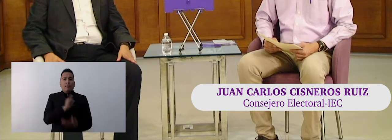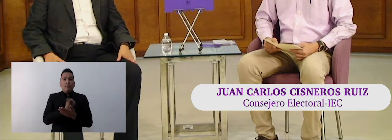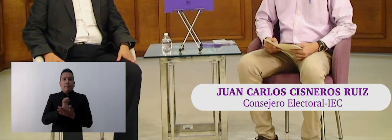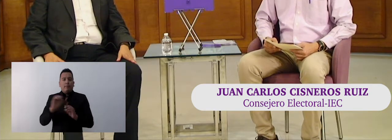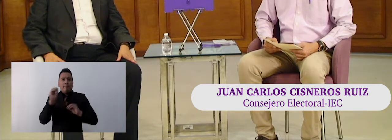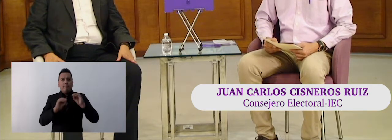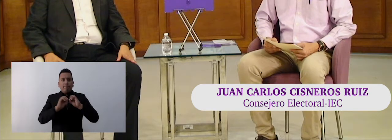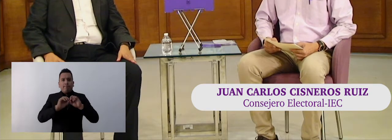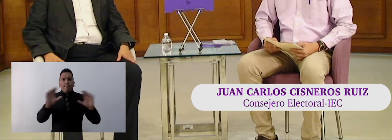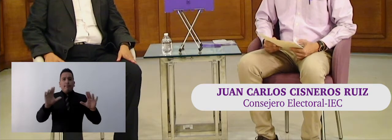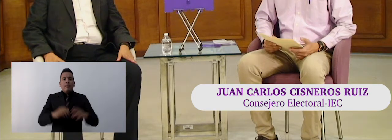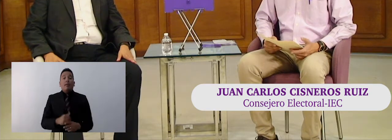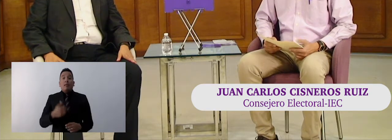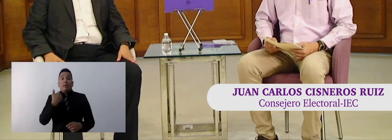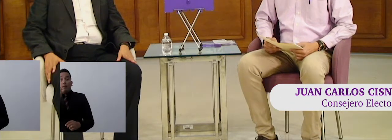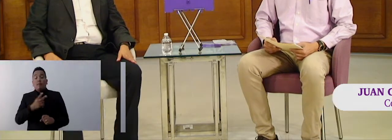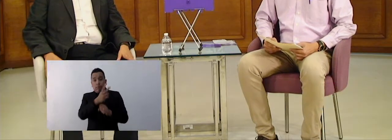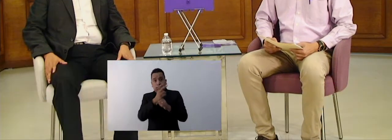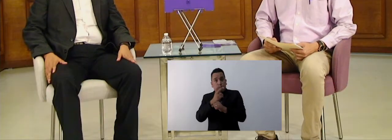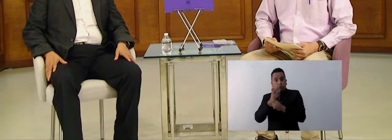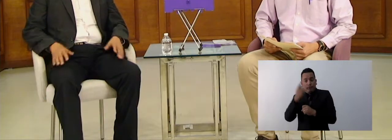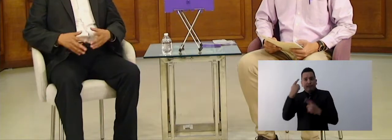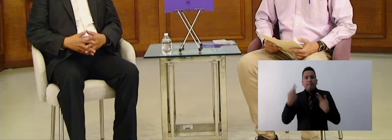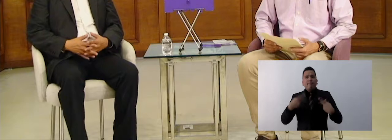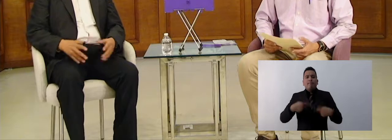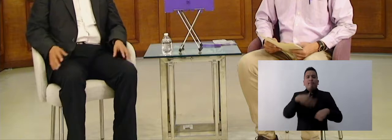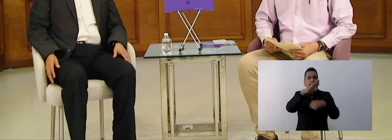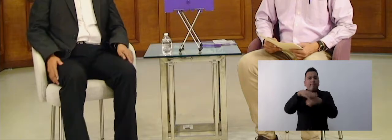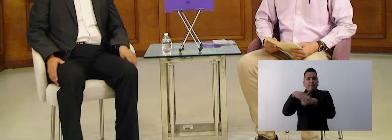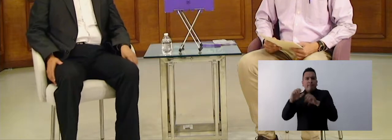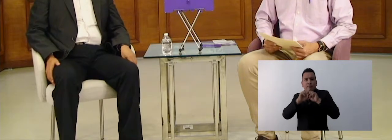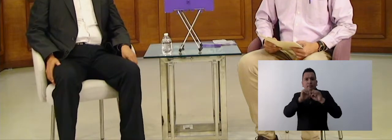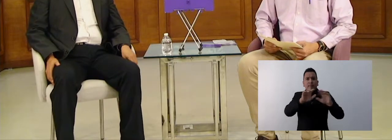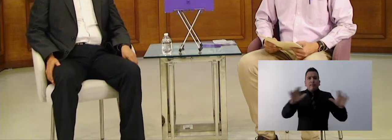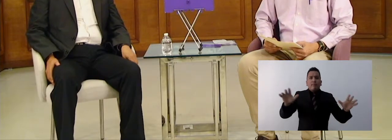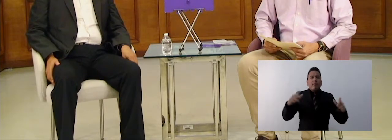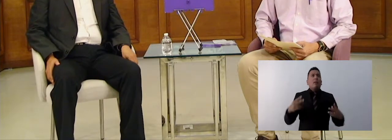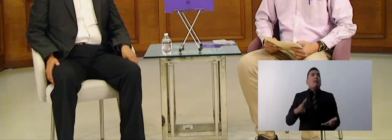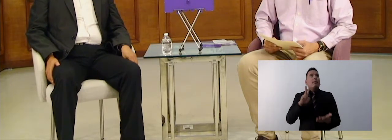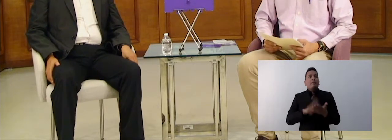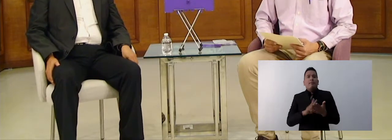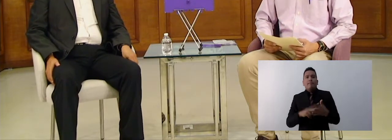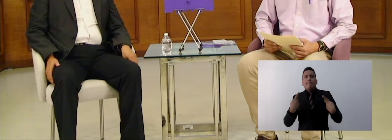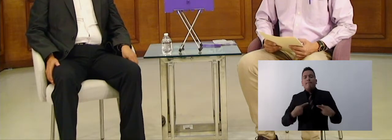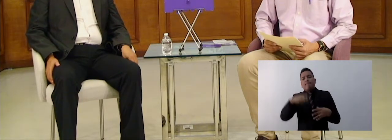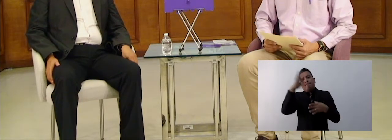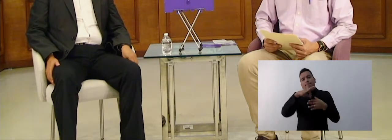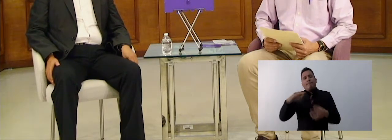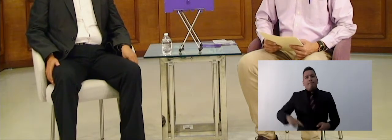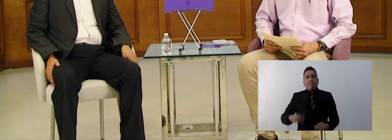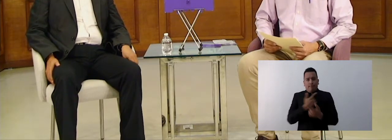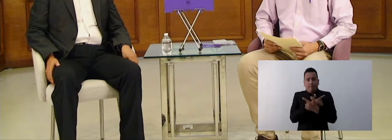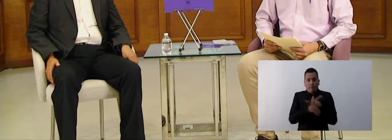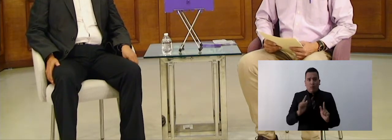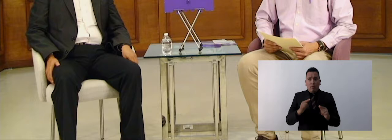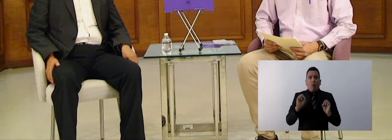el Instituto Electoral de Coahuila y que tiene como propósito el difundir los valores democráticos, los principios que